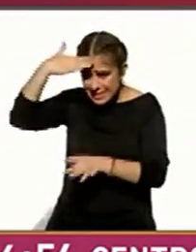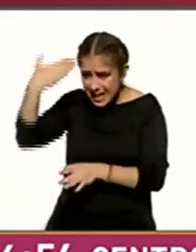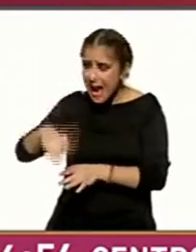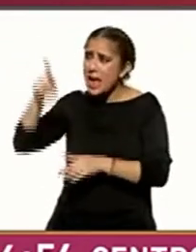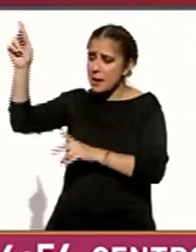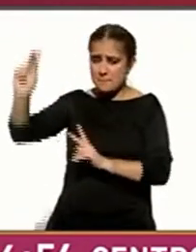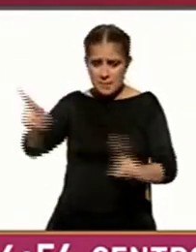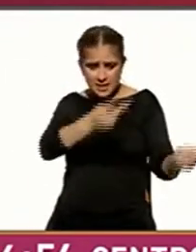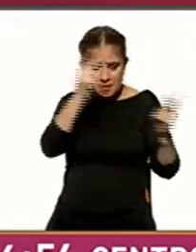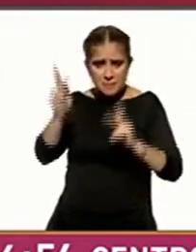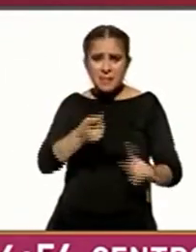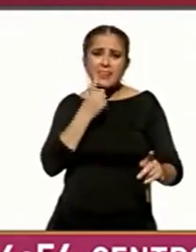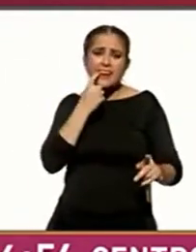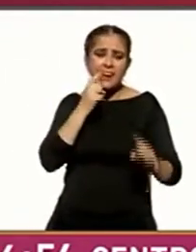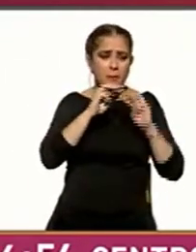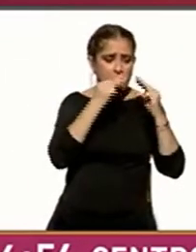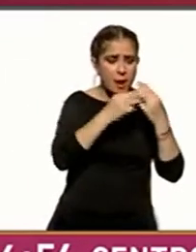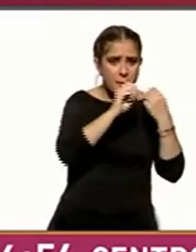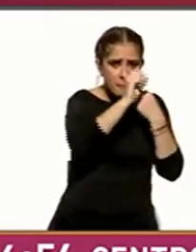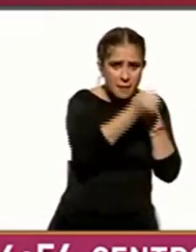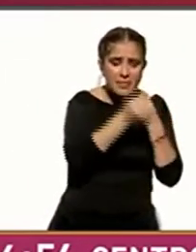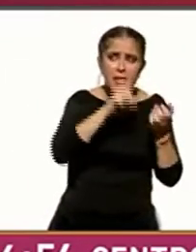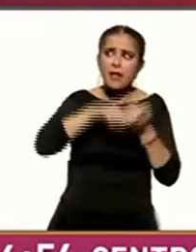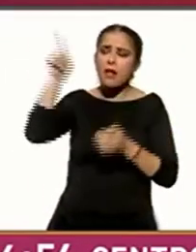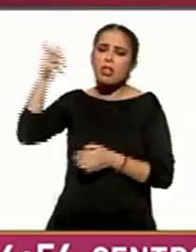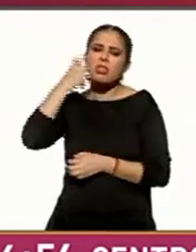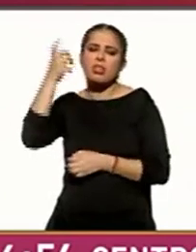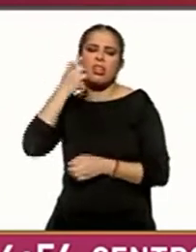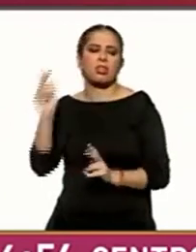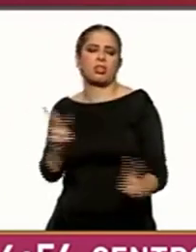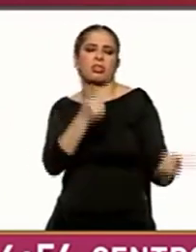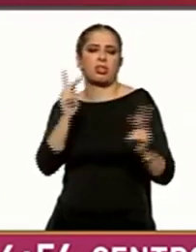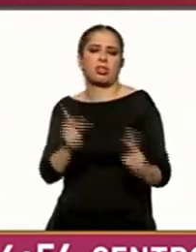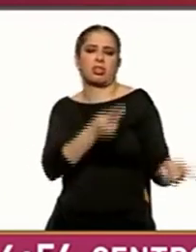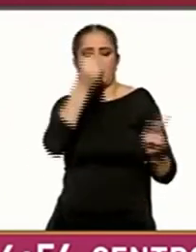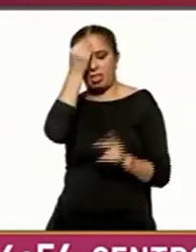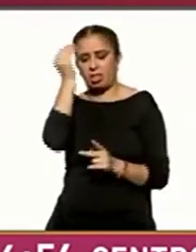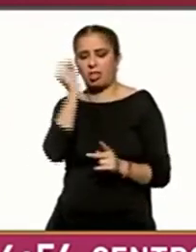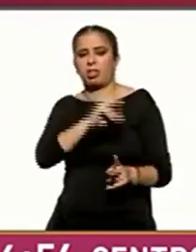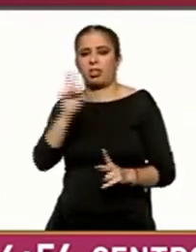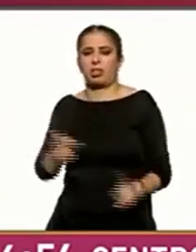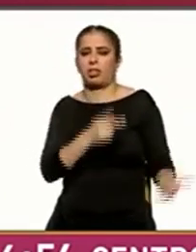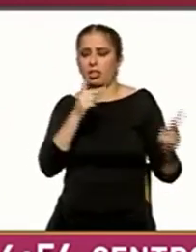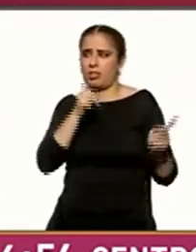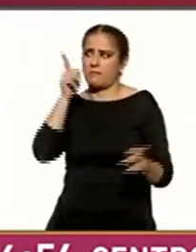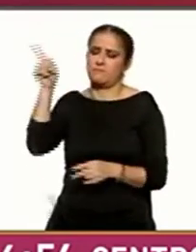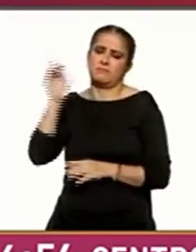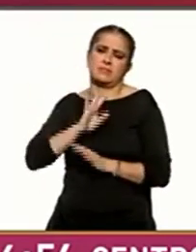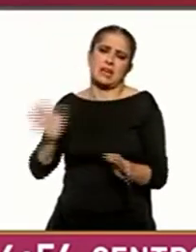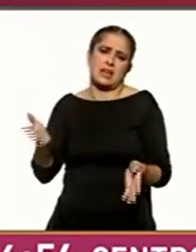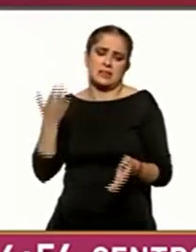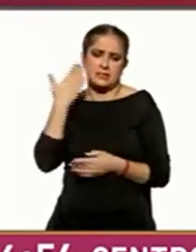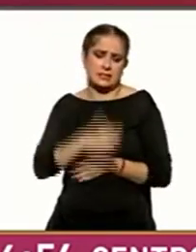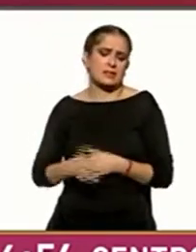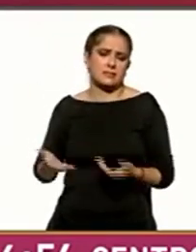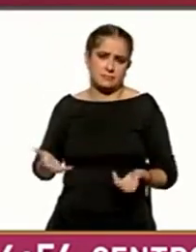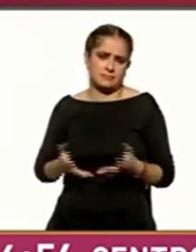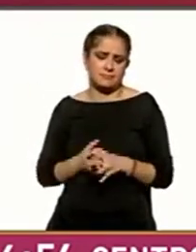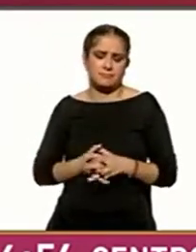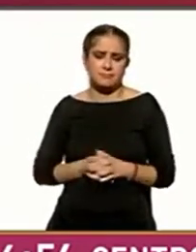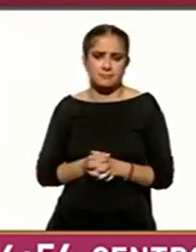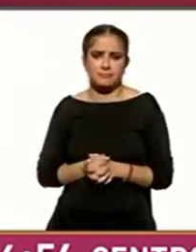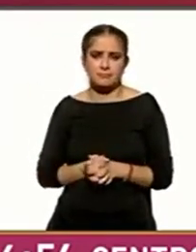alguna manera hay alguna intencionalidad en la venta de